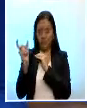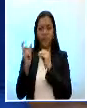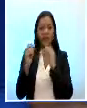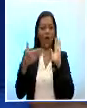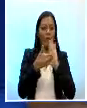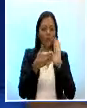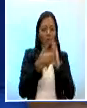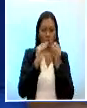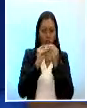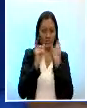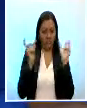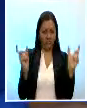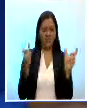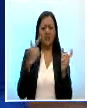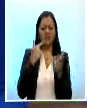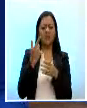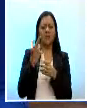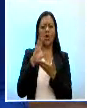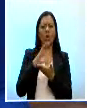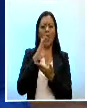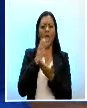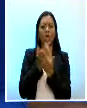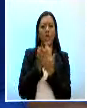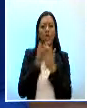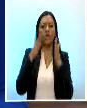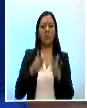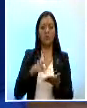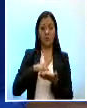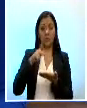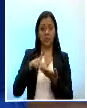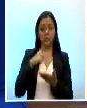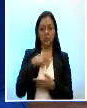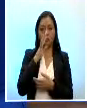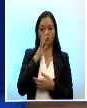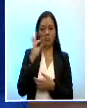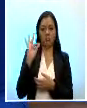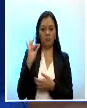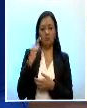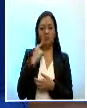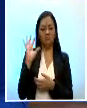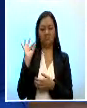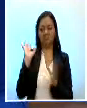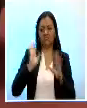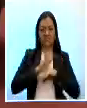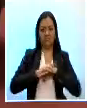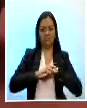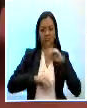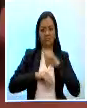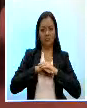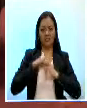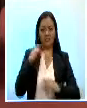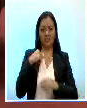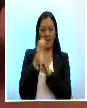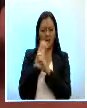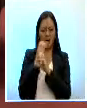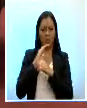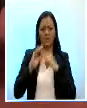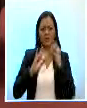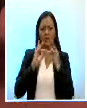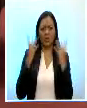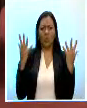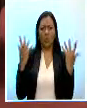inclusive, por ejemplo, desde el Colegio de Economistas de Pichincha no se atreven a dar una cifra exacta porque al parecer no existirían cifras